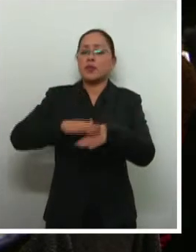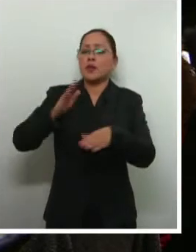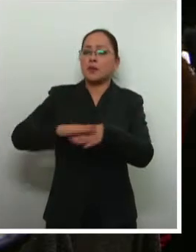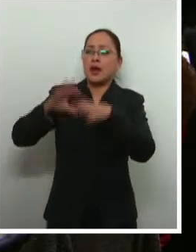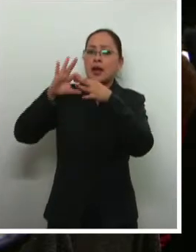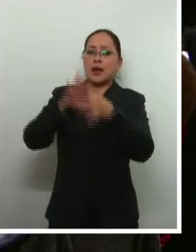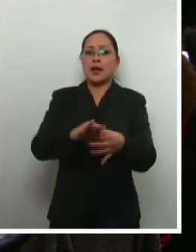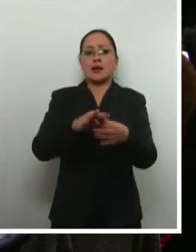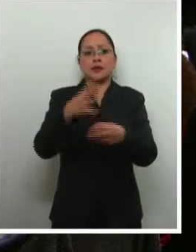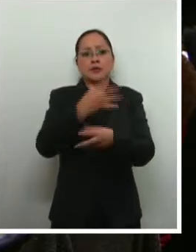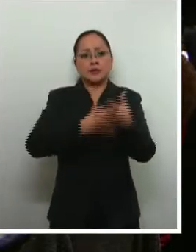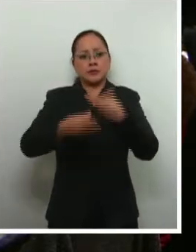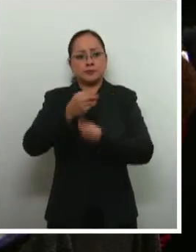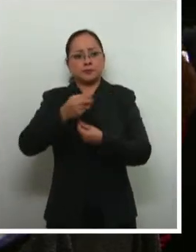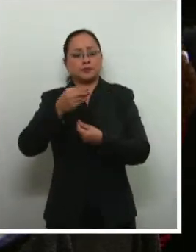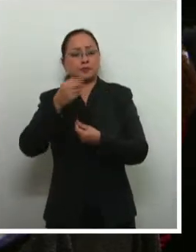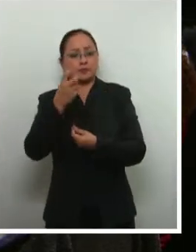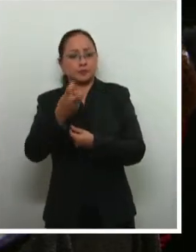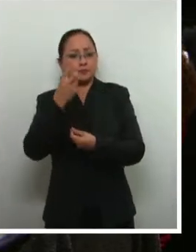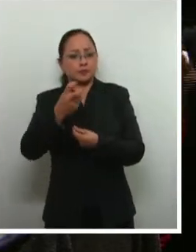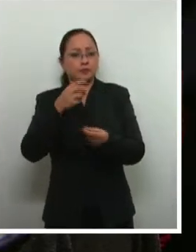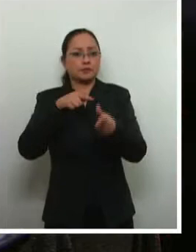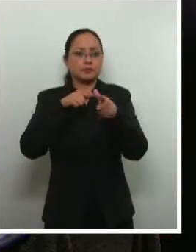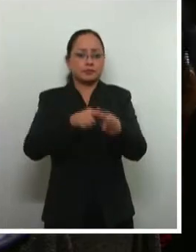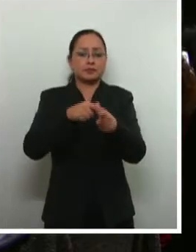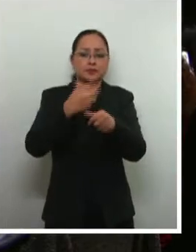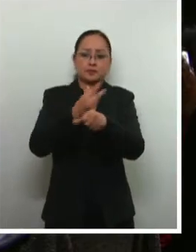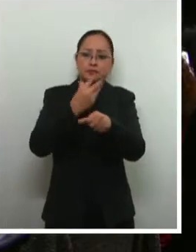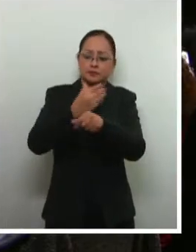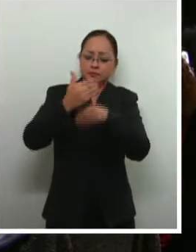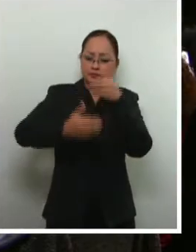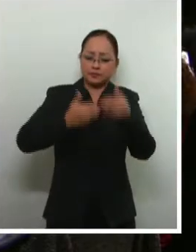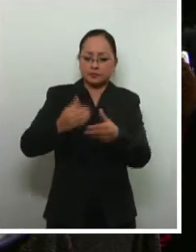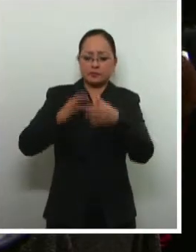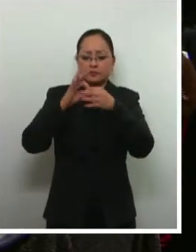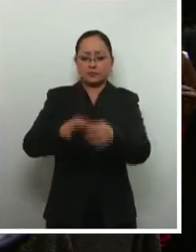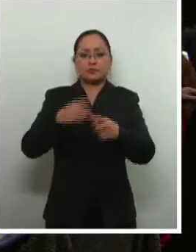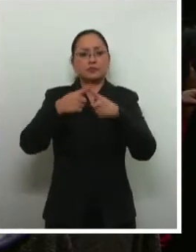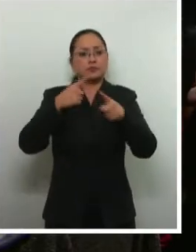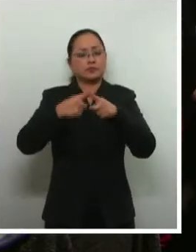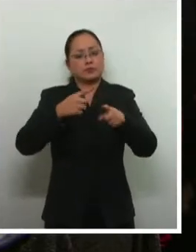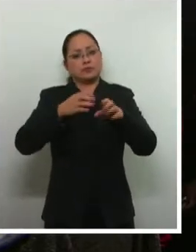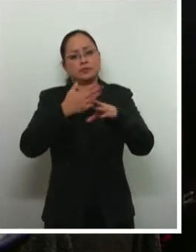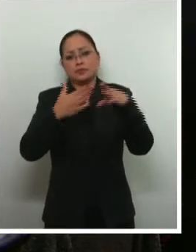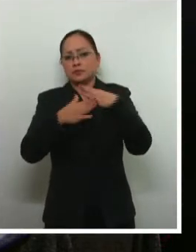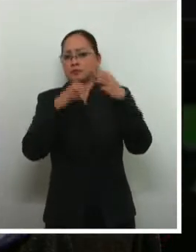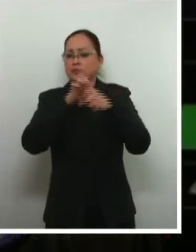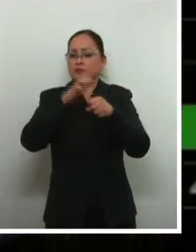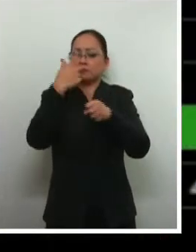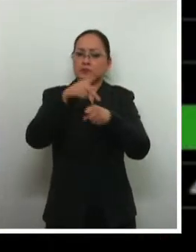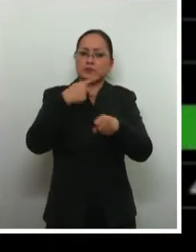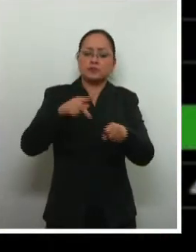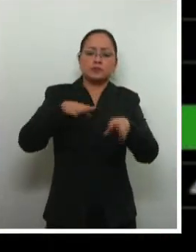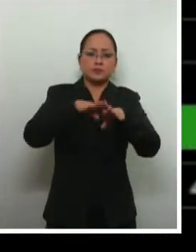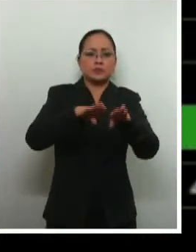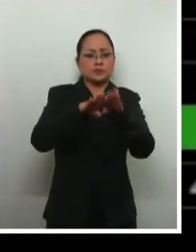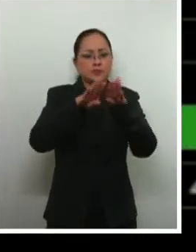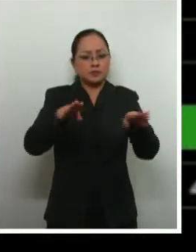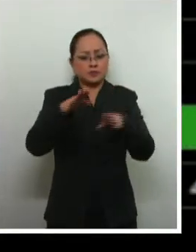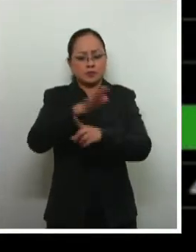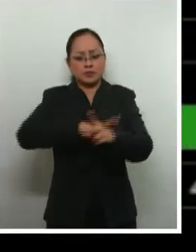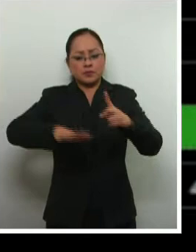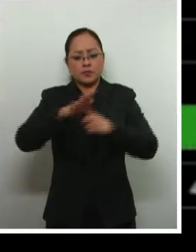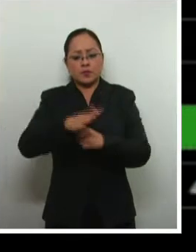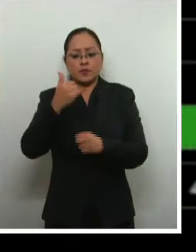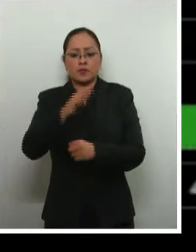actualización, recuperación y mantenimiento de la infraestructura y los equipamientos correspondientes en igualdad de condiciones de